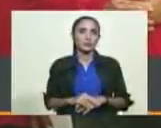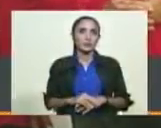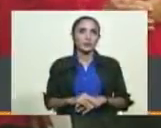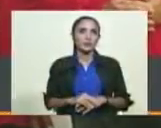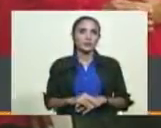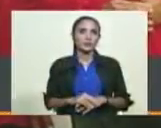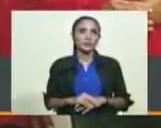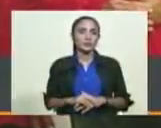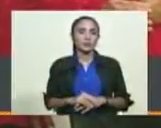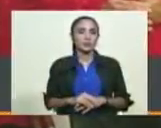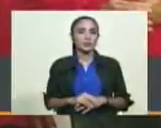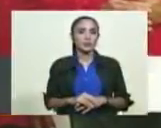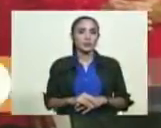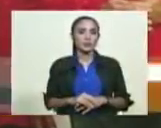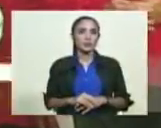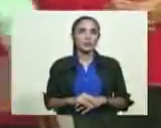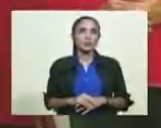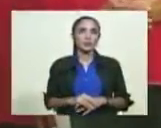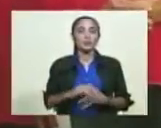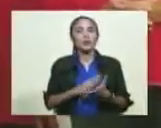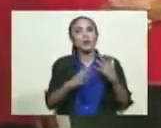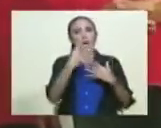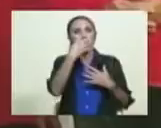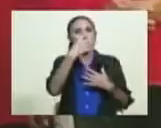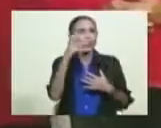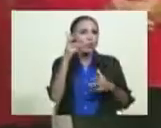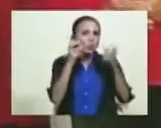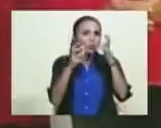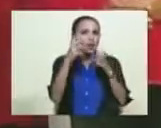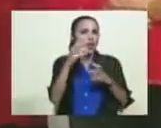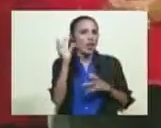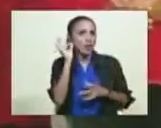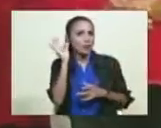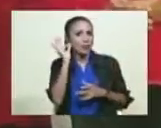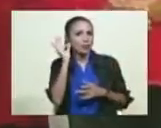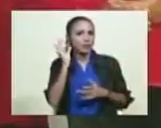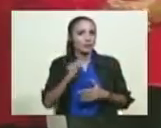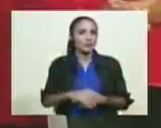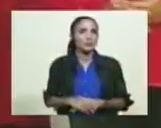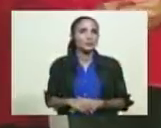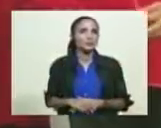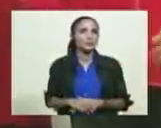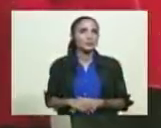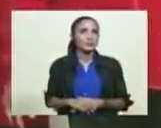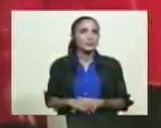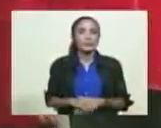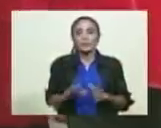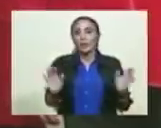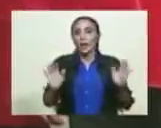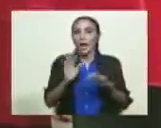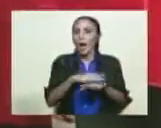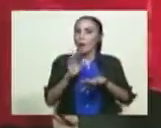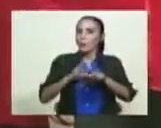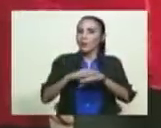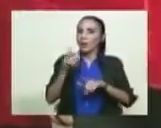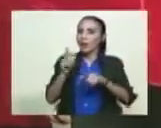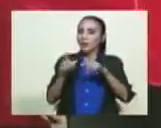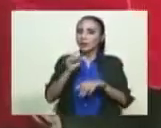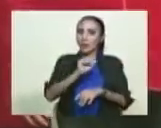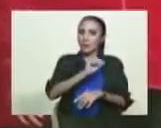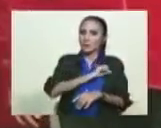¿Vamos a escuchar a las mujeres primero? No, no, no. Porque nos intimidan.